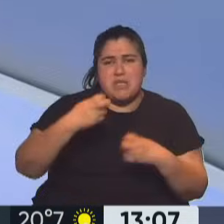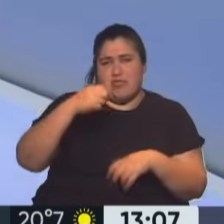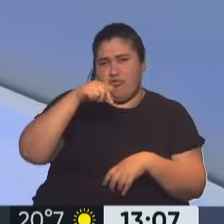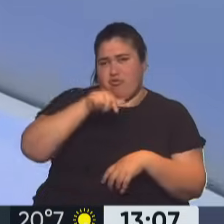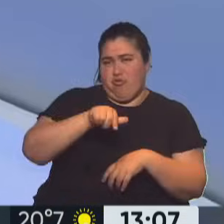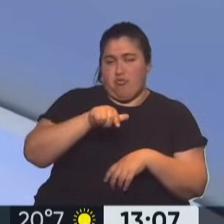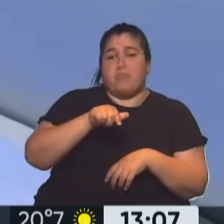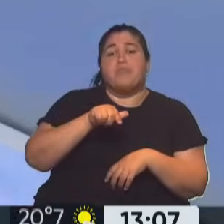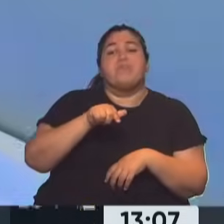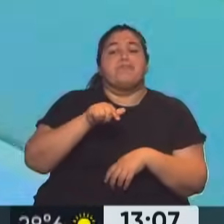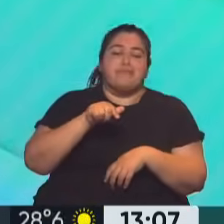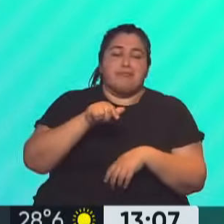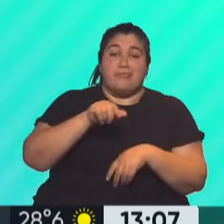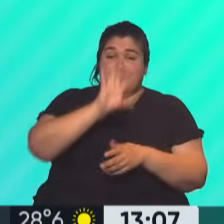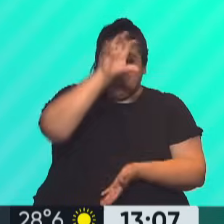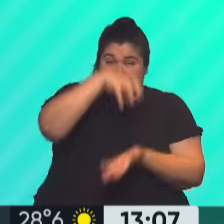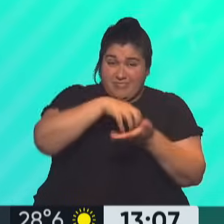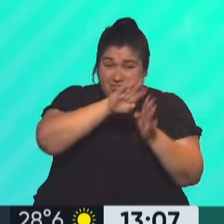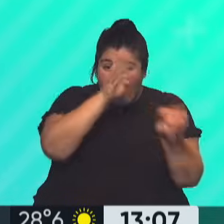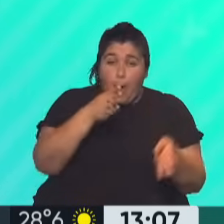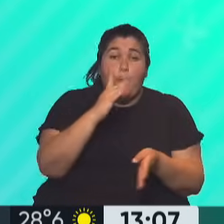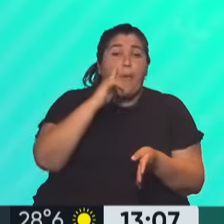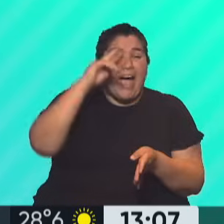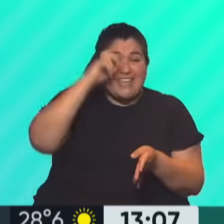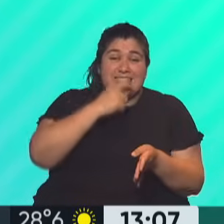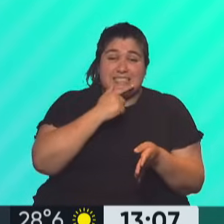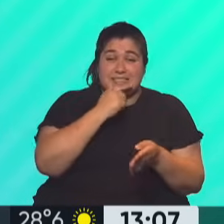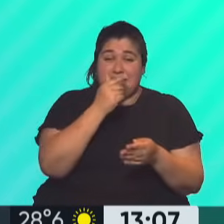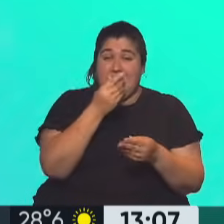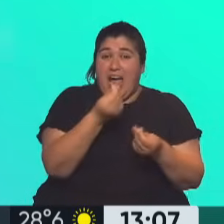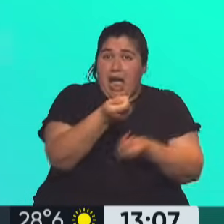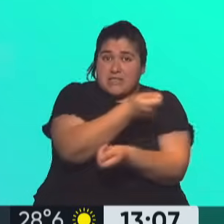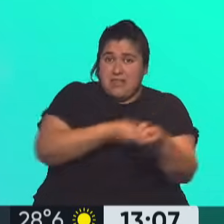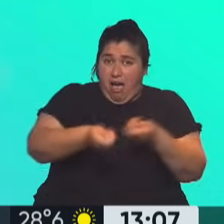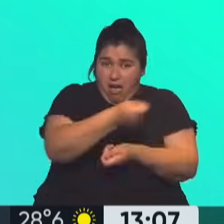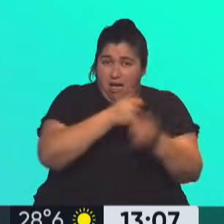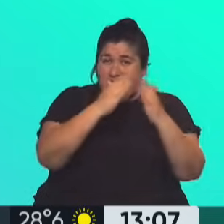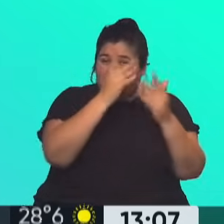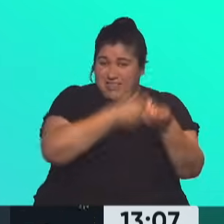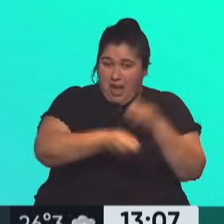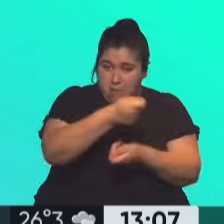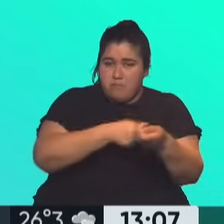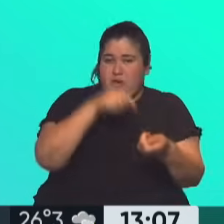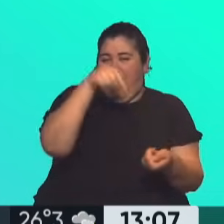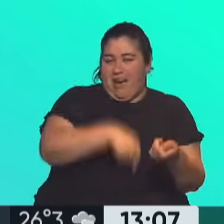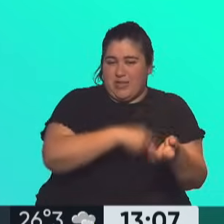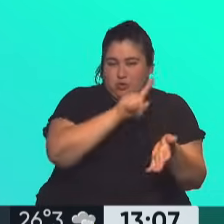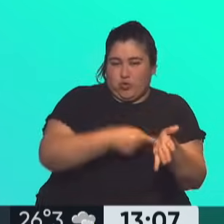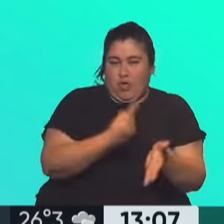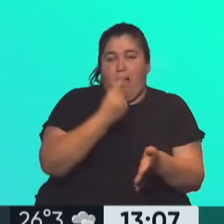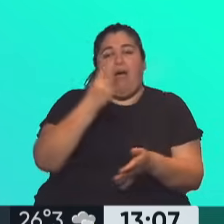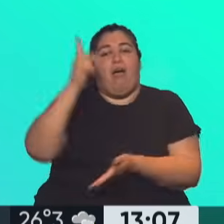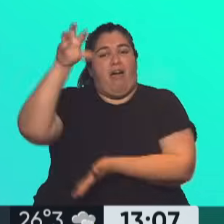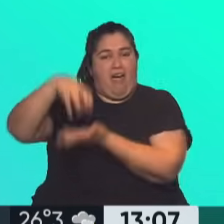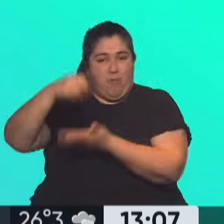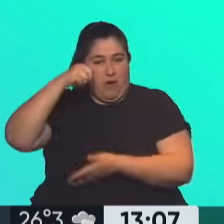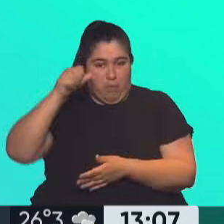A cambio Baires una casa de cambio en no solo en capital Federal sino también en mar del plata y estamos viendo alguna de las fotos ahora